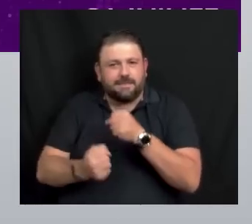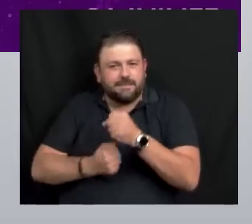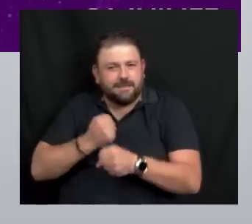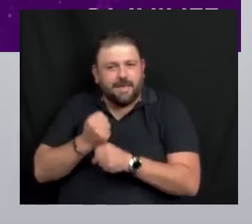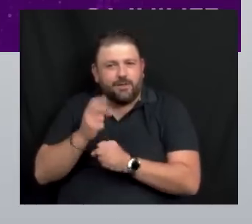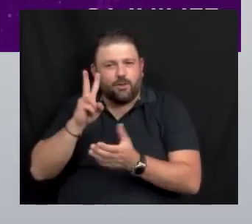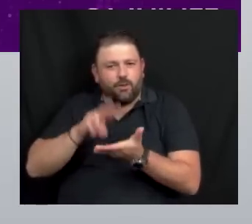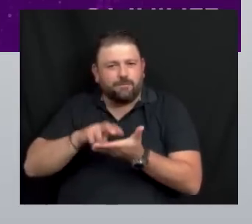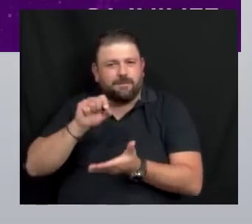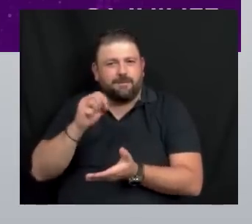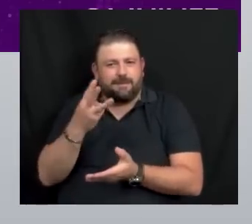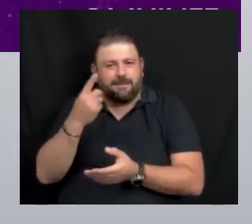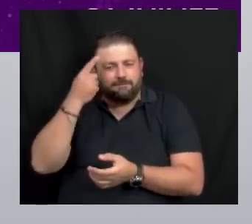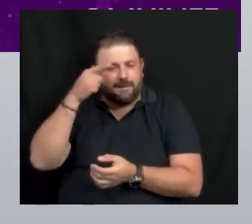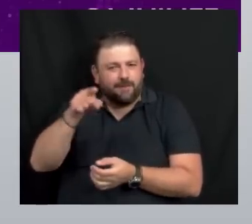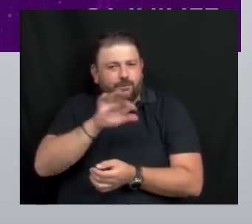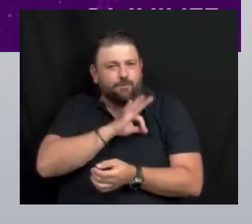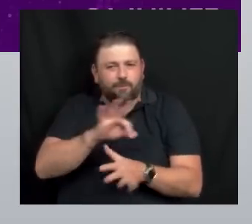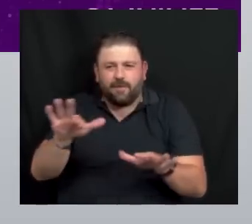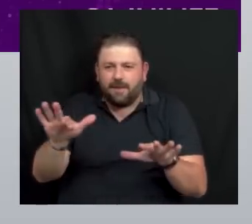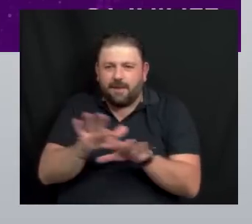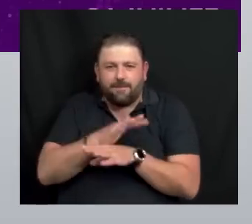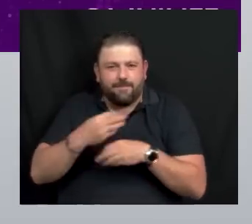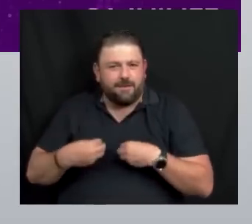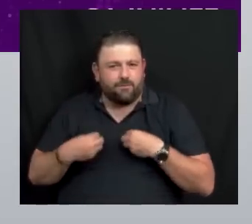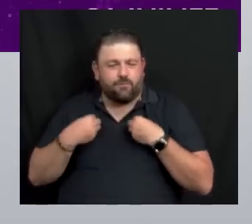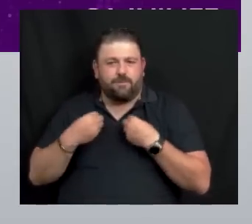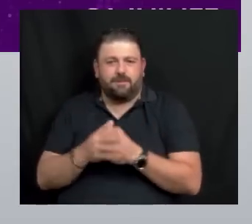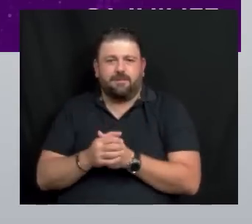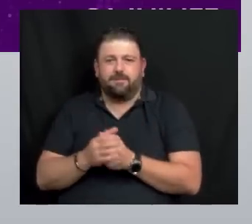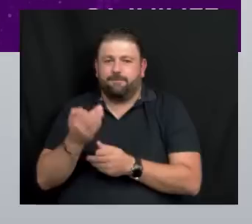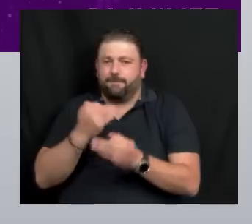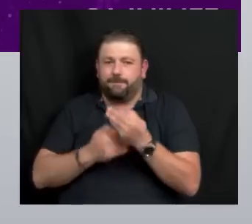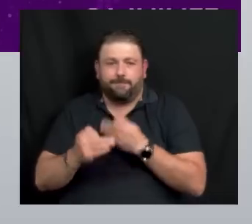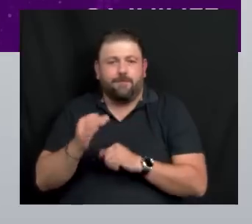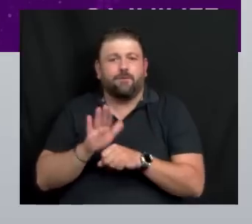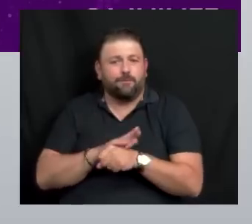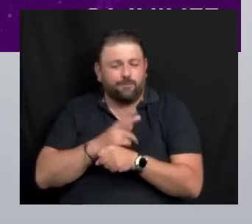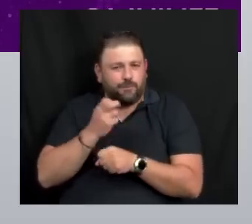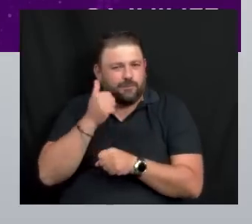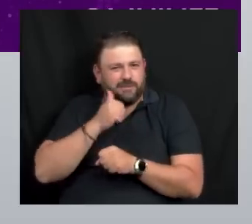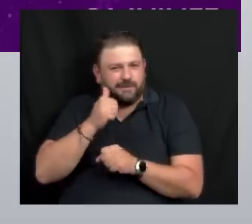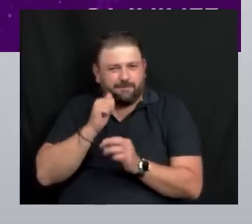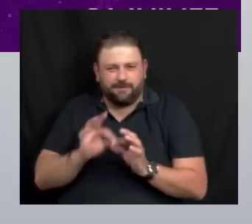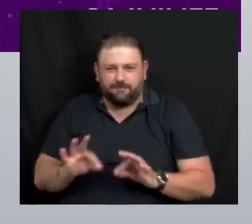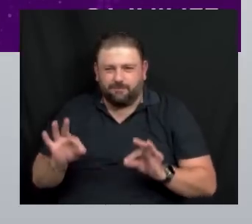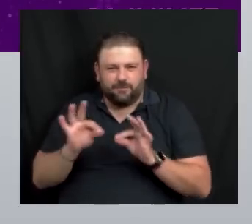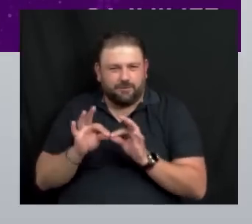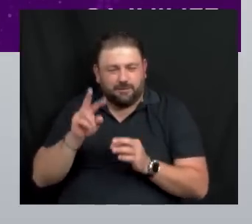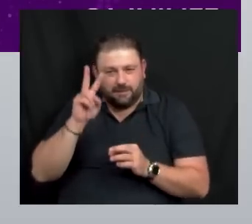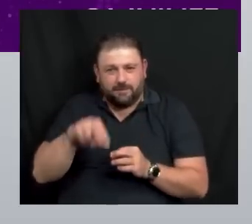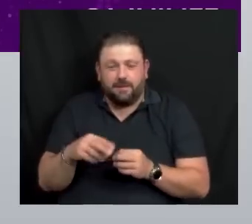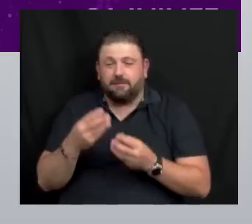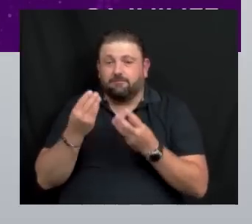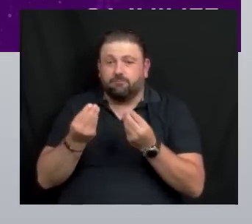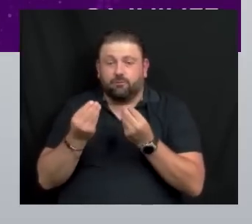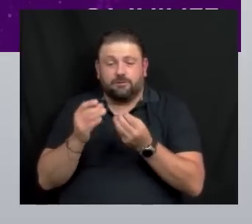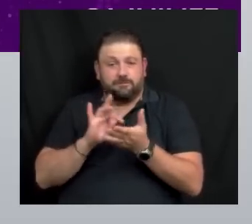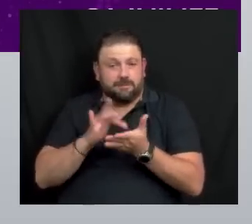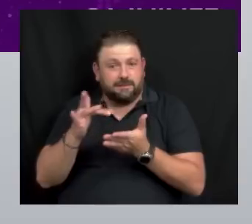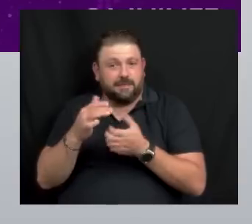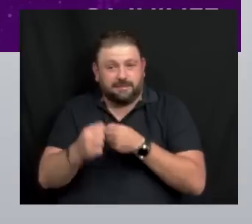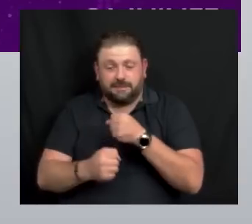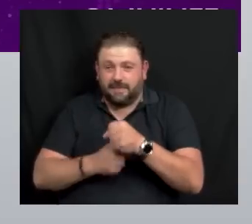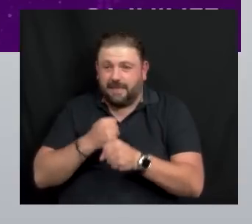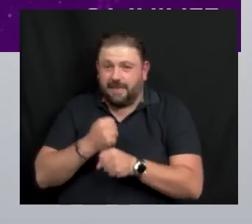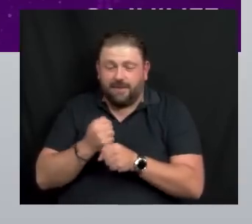crecimiento total. Y agradecer a todos, ¿no? Claro. Principalmente al staff, que hoy como los queremos a todos. Sí, ¿no? Sí, sí. Muchísimas gracias por el año